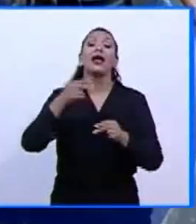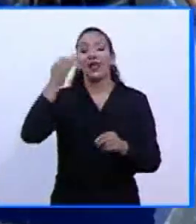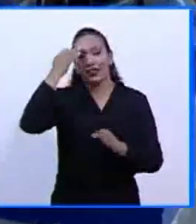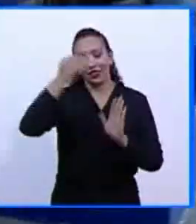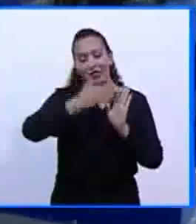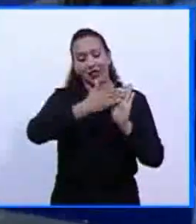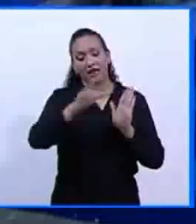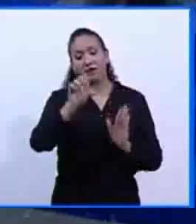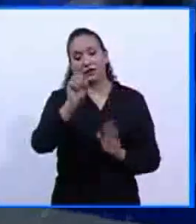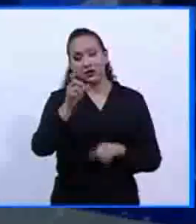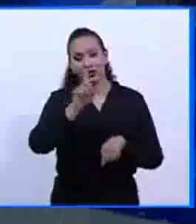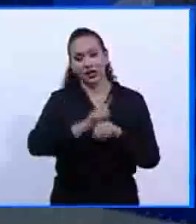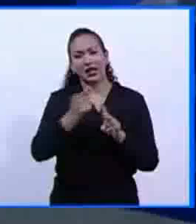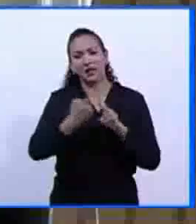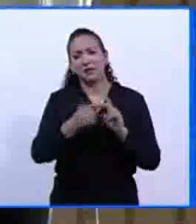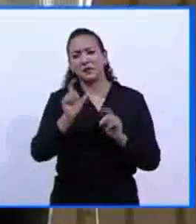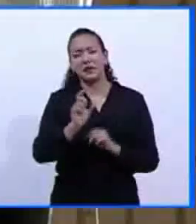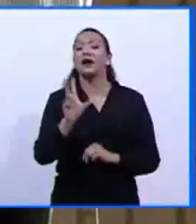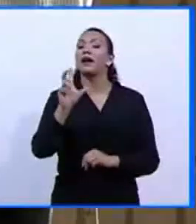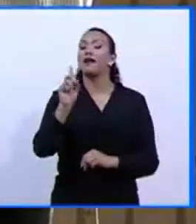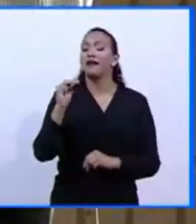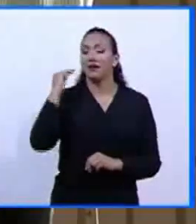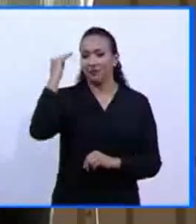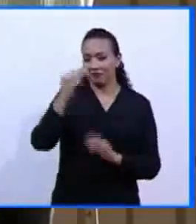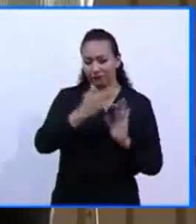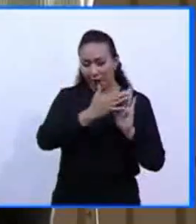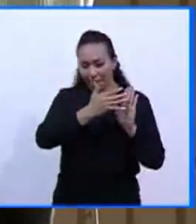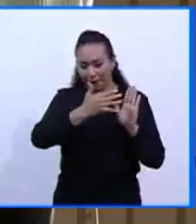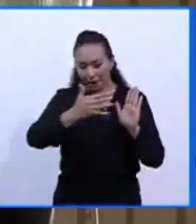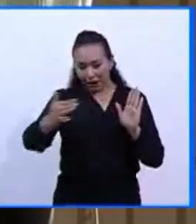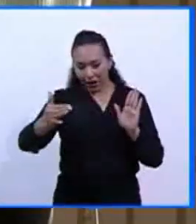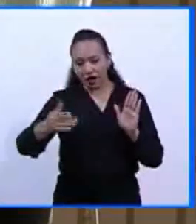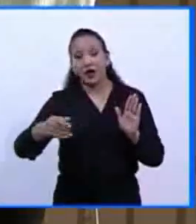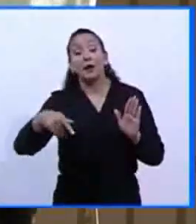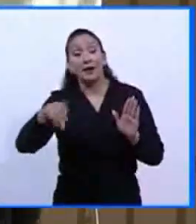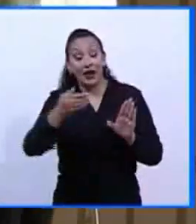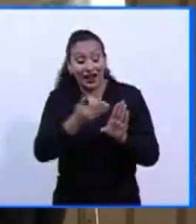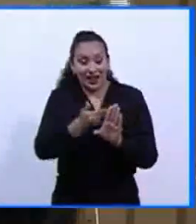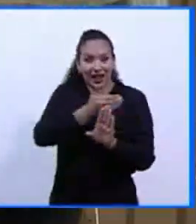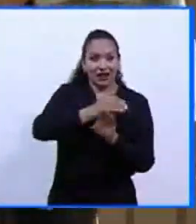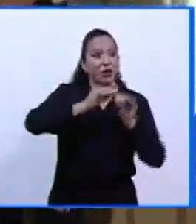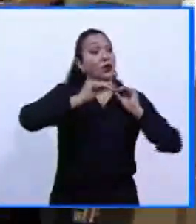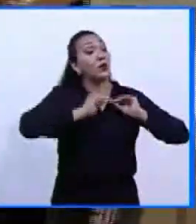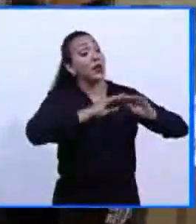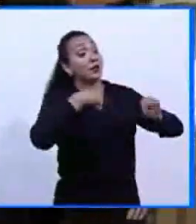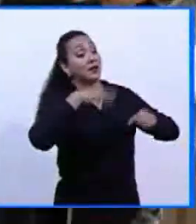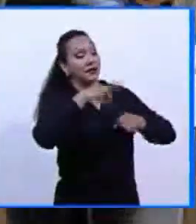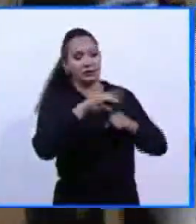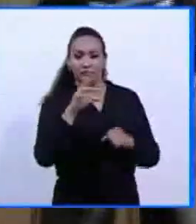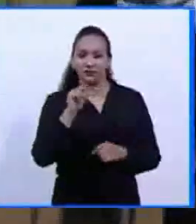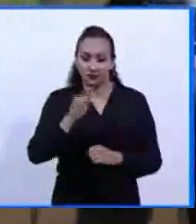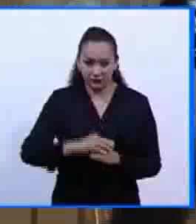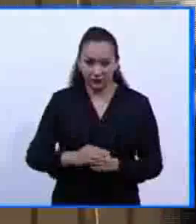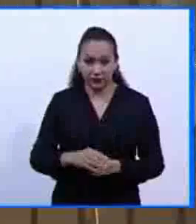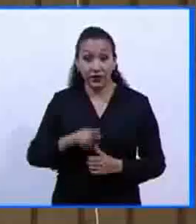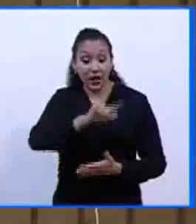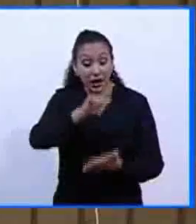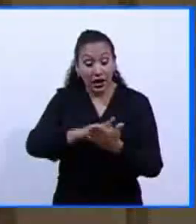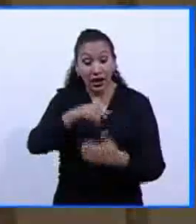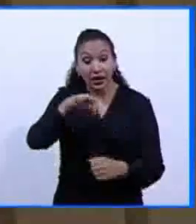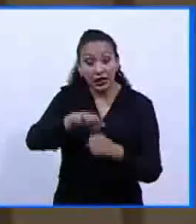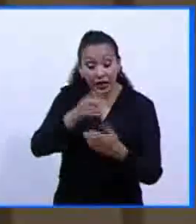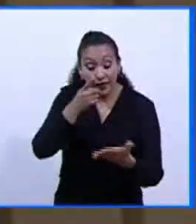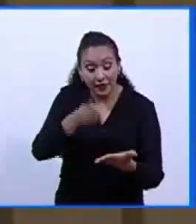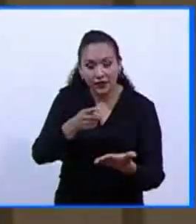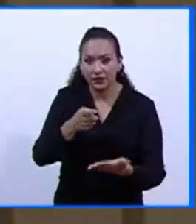que comenzarán el 30 de marzo y no habrá periodo de precampañas. Advirtió que la ley electoral indica que infringir